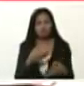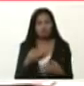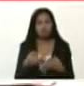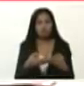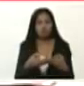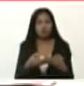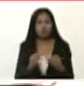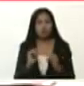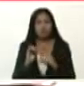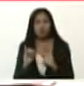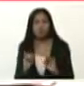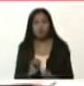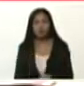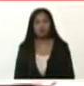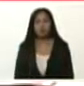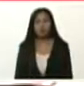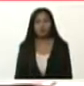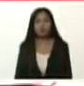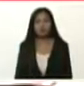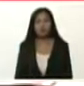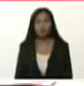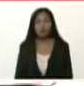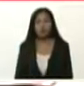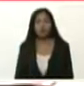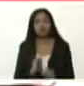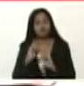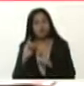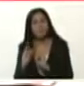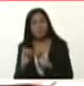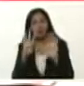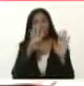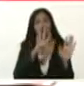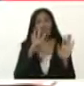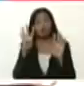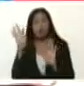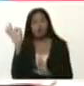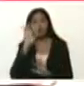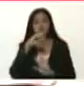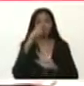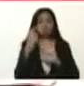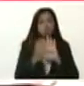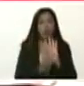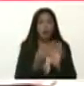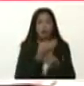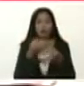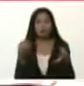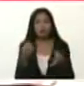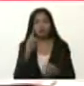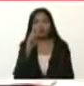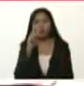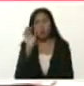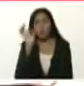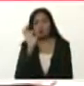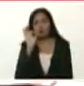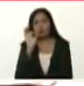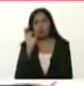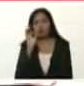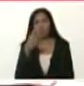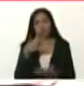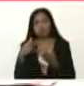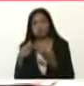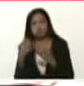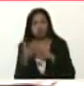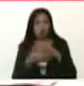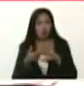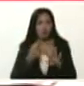que ha sido un 99% de éxito. Siempre dejamos 1% de cualquier traspiés